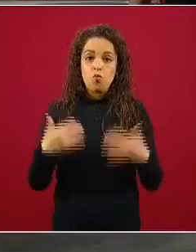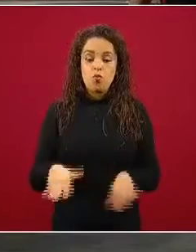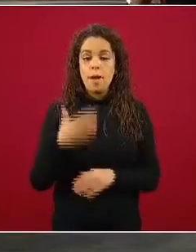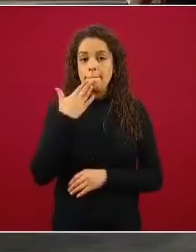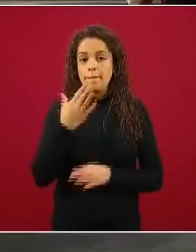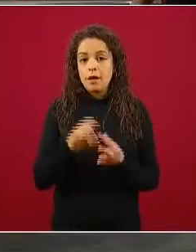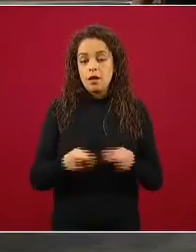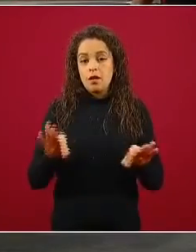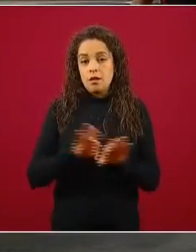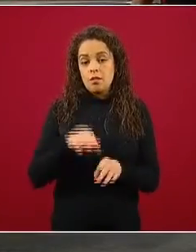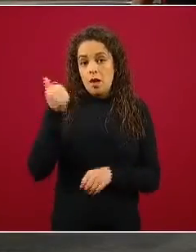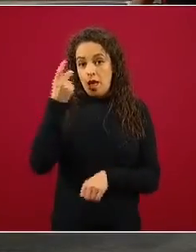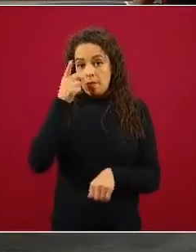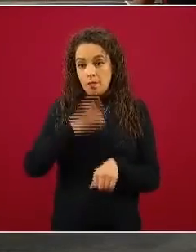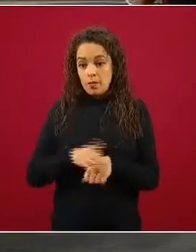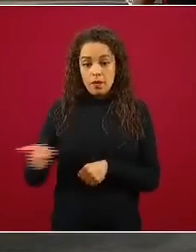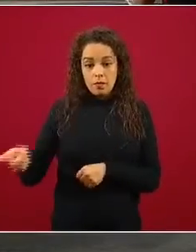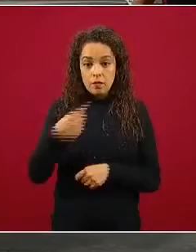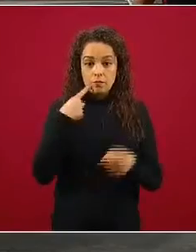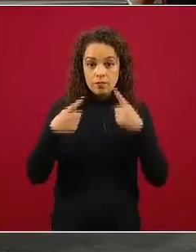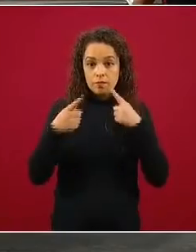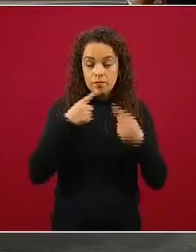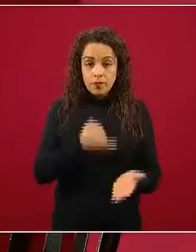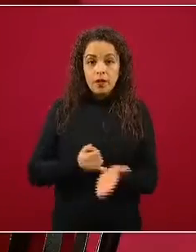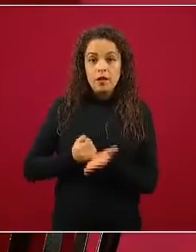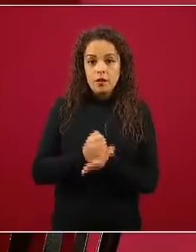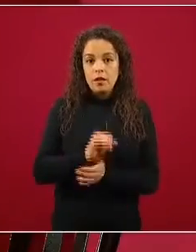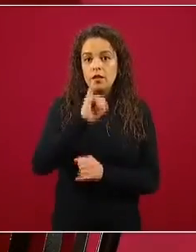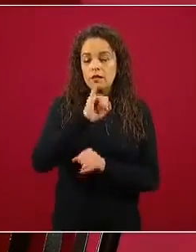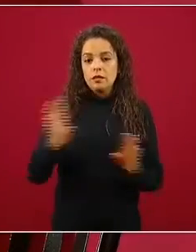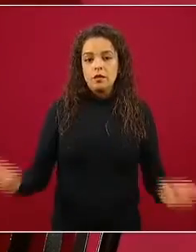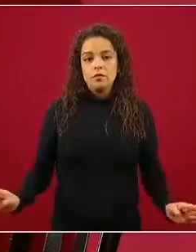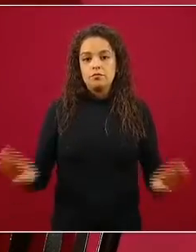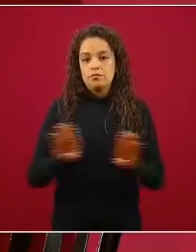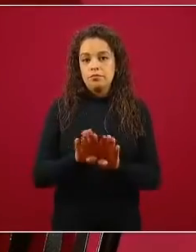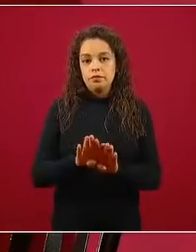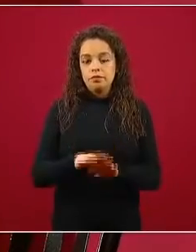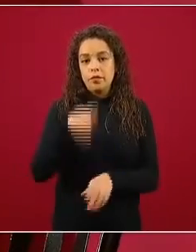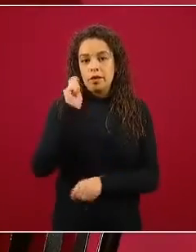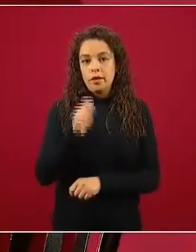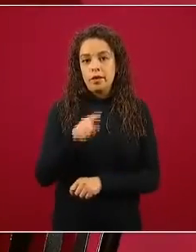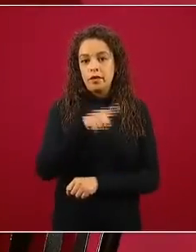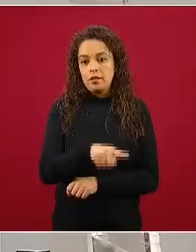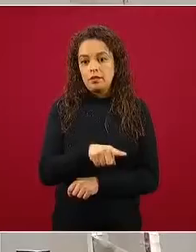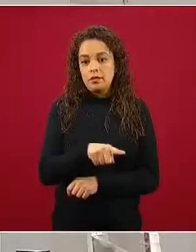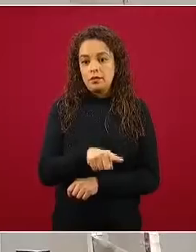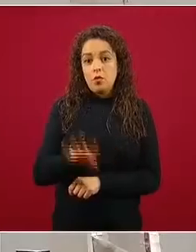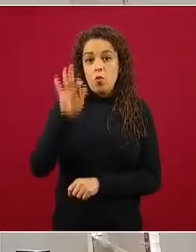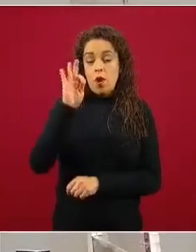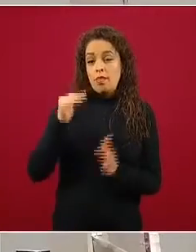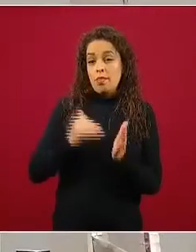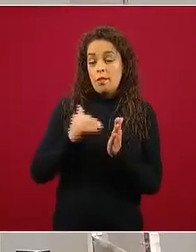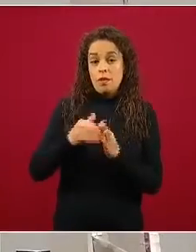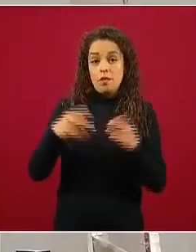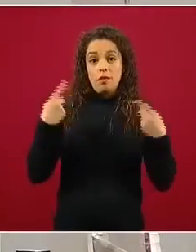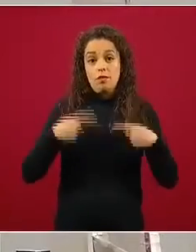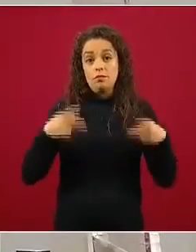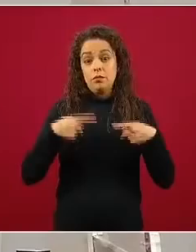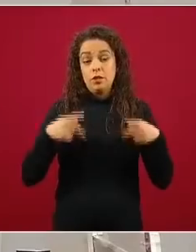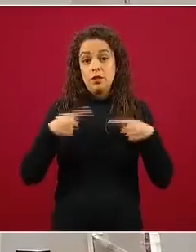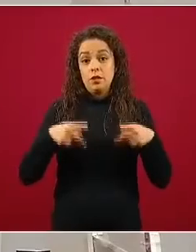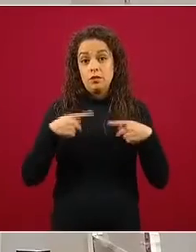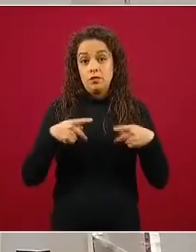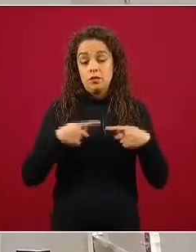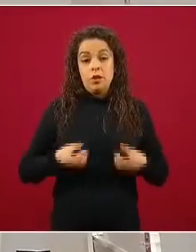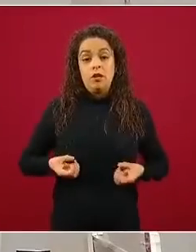decisión administrativa de carácter central se suspende la circulación en el espacio público de casi 40 millones de personas. Entonces,